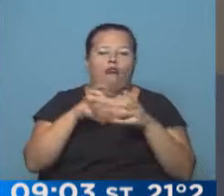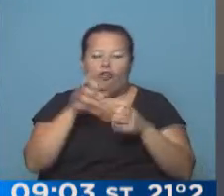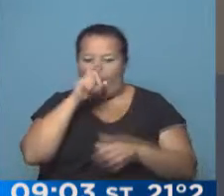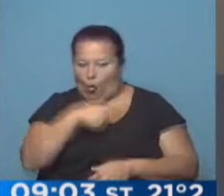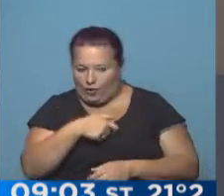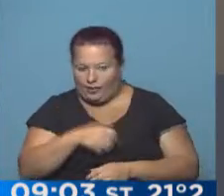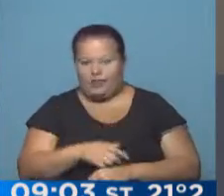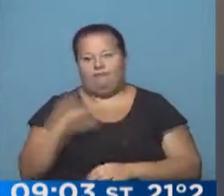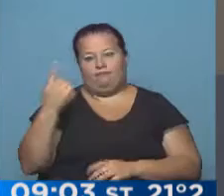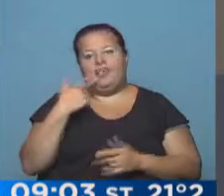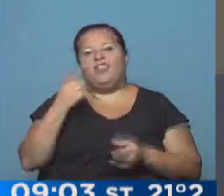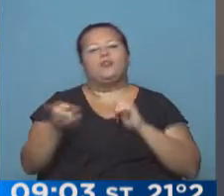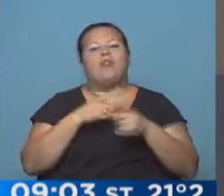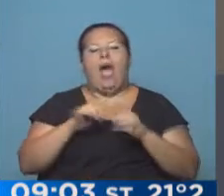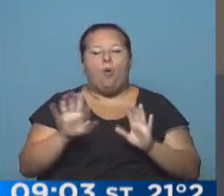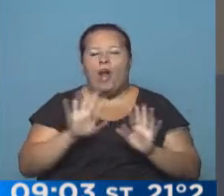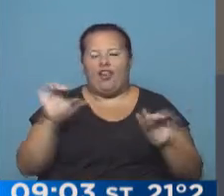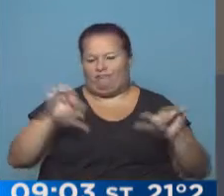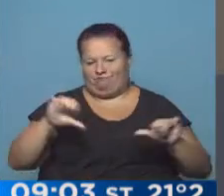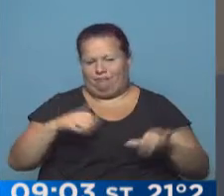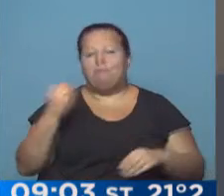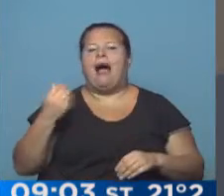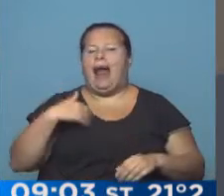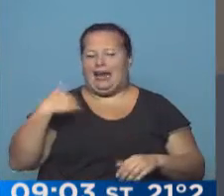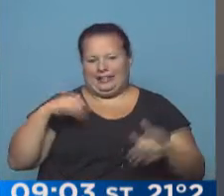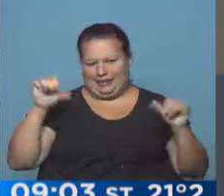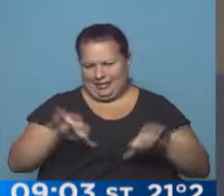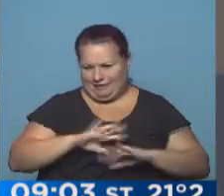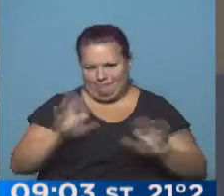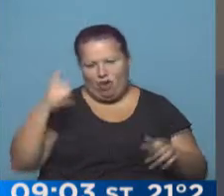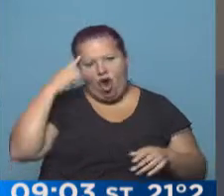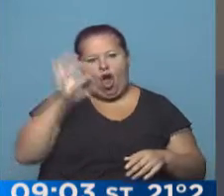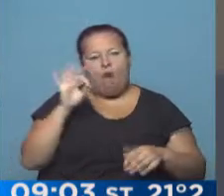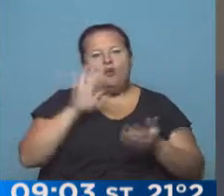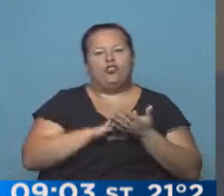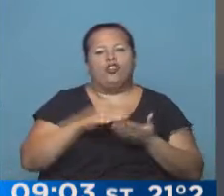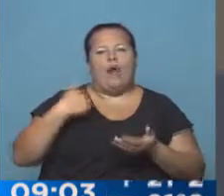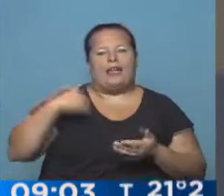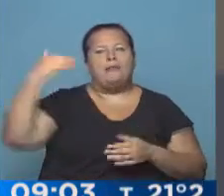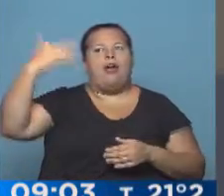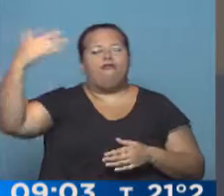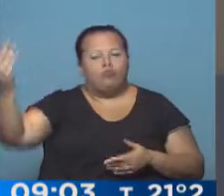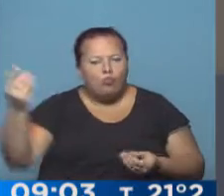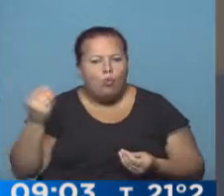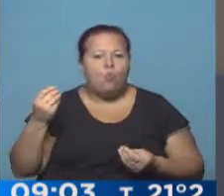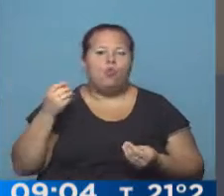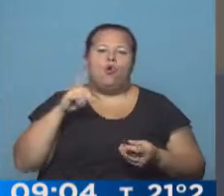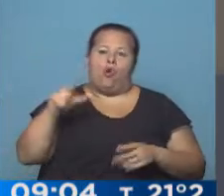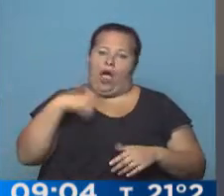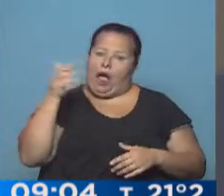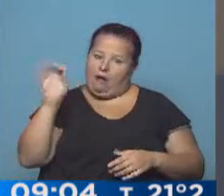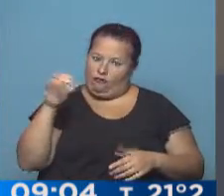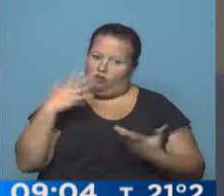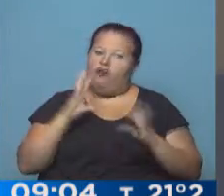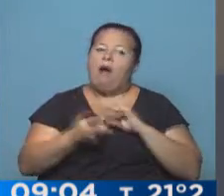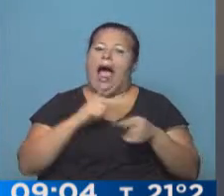fondos buitres los consideramos un acuerdo este negativo en cuanto al perjuicio que tenía para el país a futuro era un crítico de este